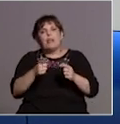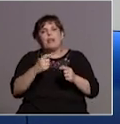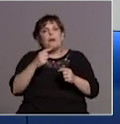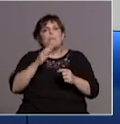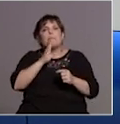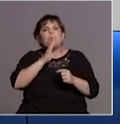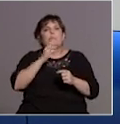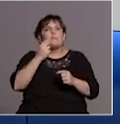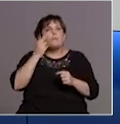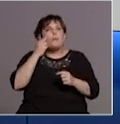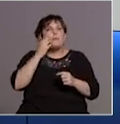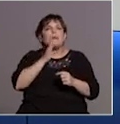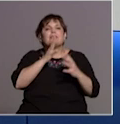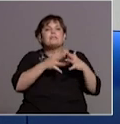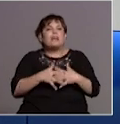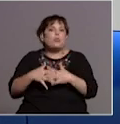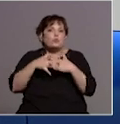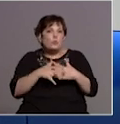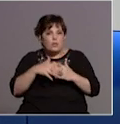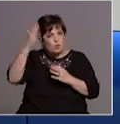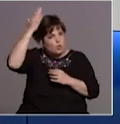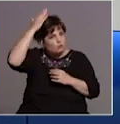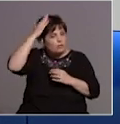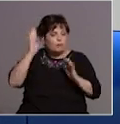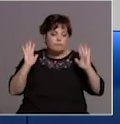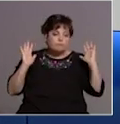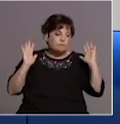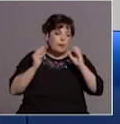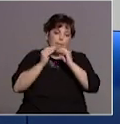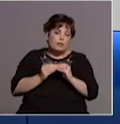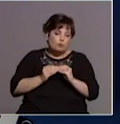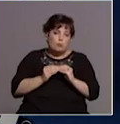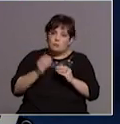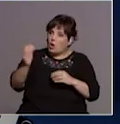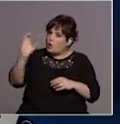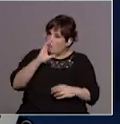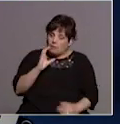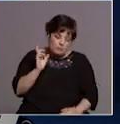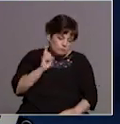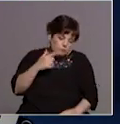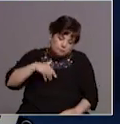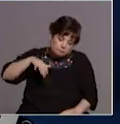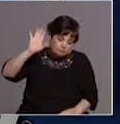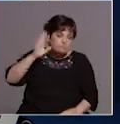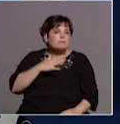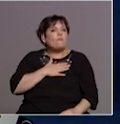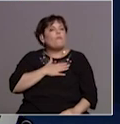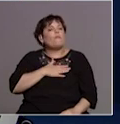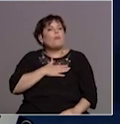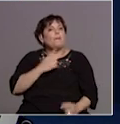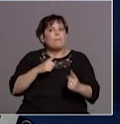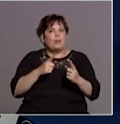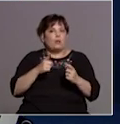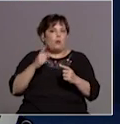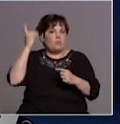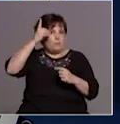encerrona norteamericana trump no consigue que la habilita en el presupuesto quiere negociar pero ya no controla una cámara desde